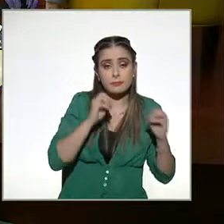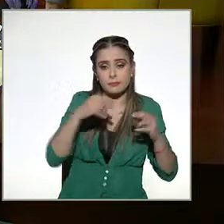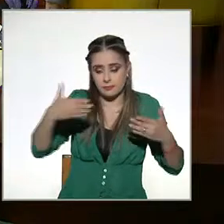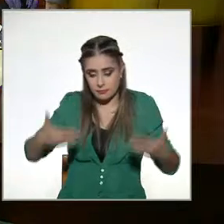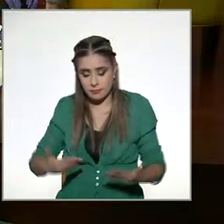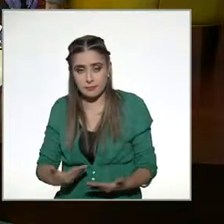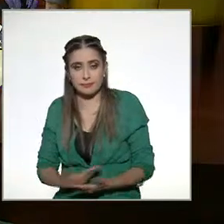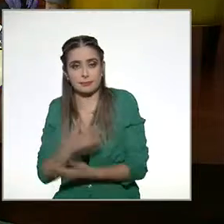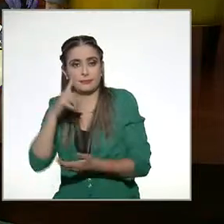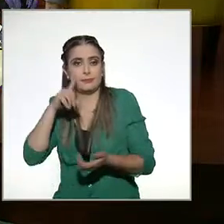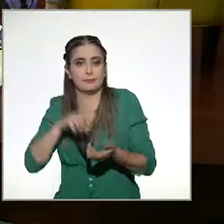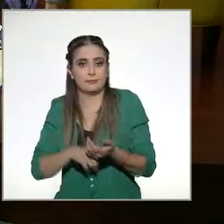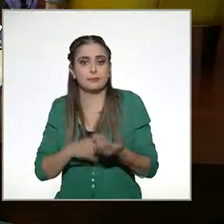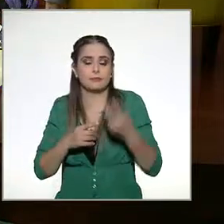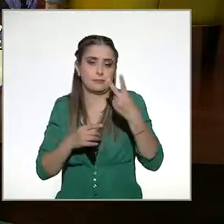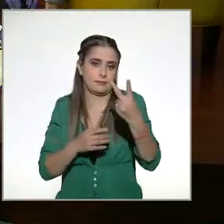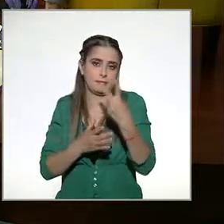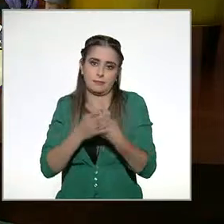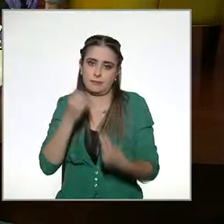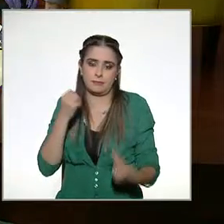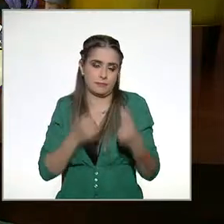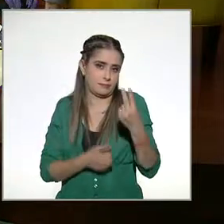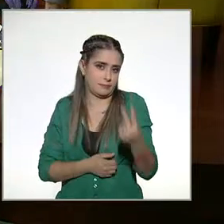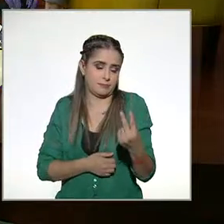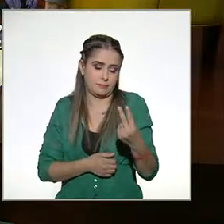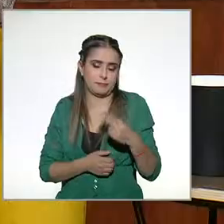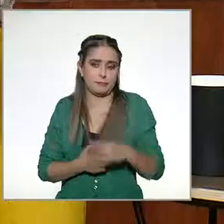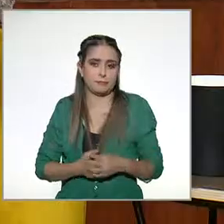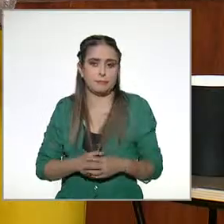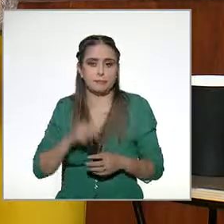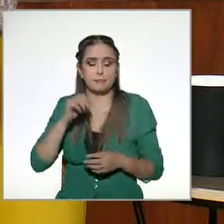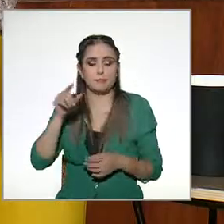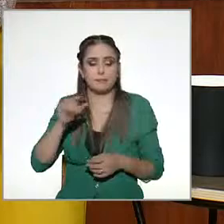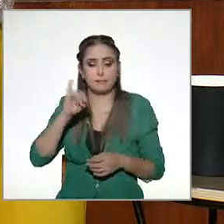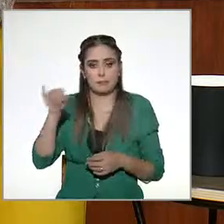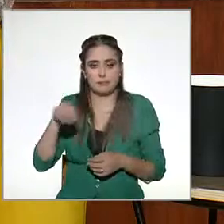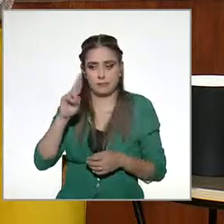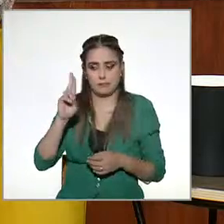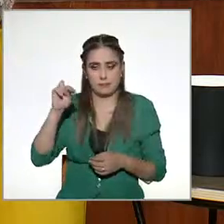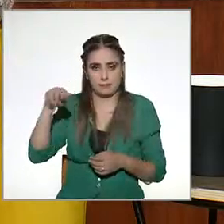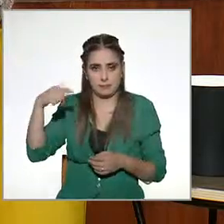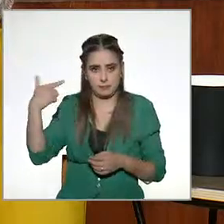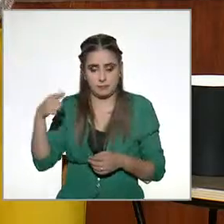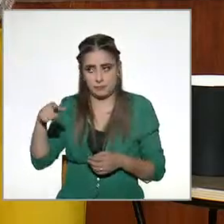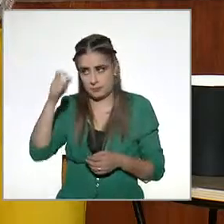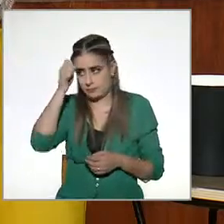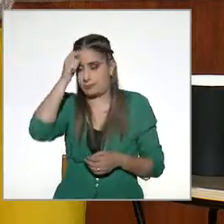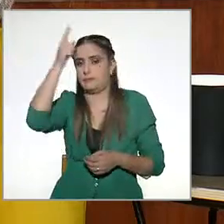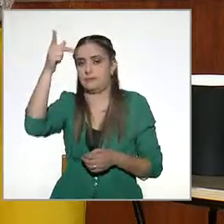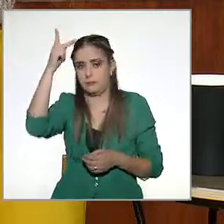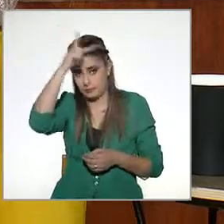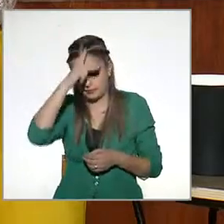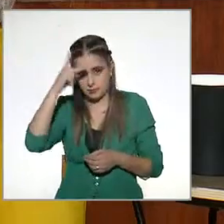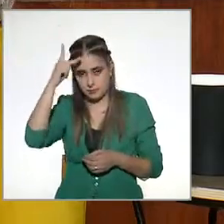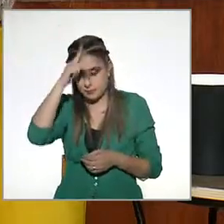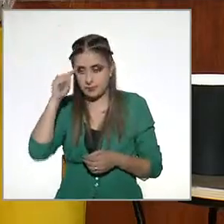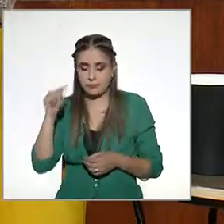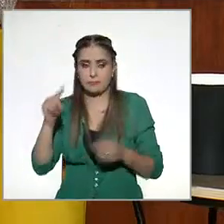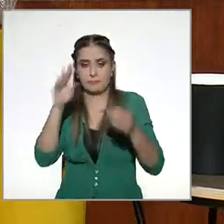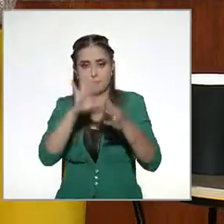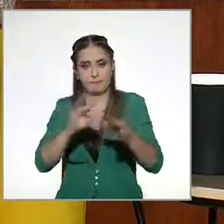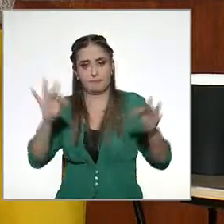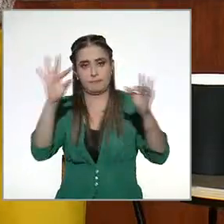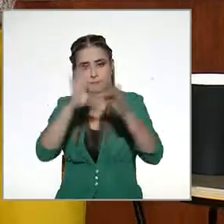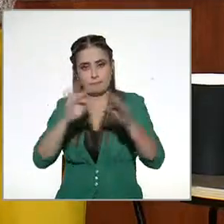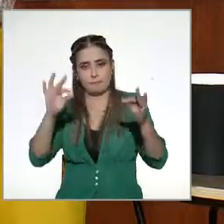se hace? Pues, son las dos cosas, porque cuando Jung, que es el psicólogo que empieza a hablar de